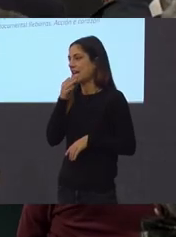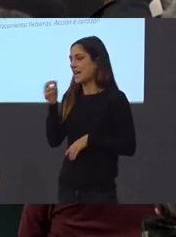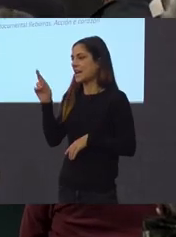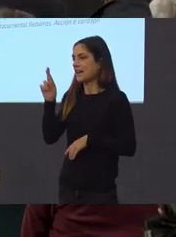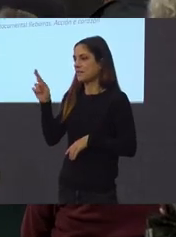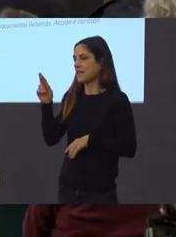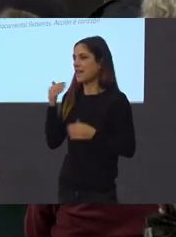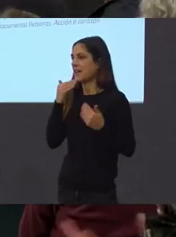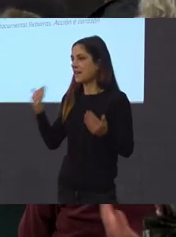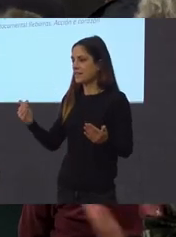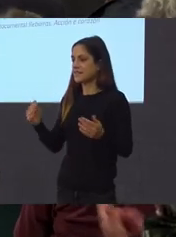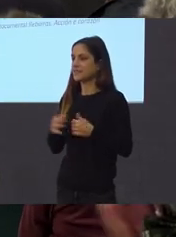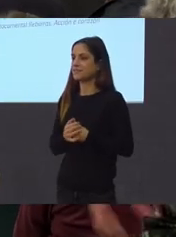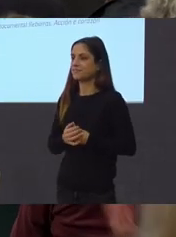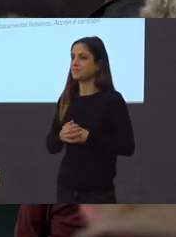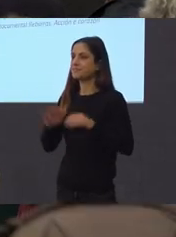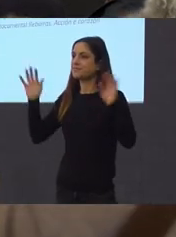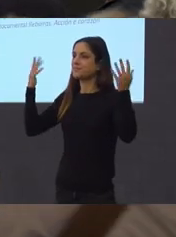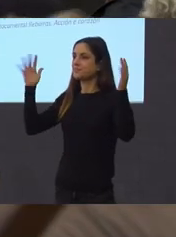Grazas.